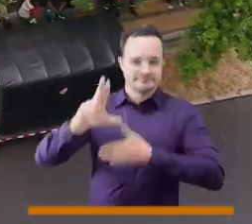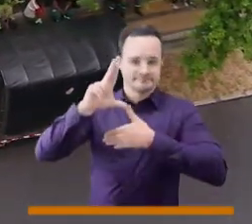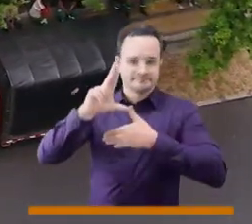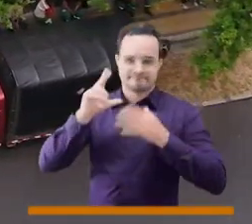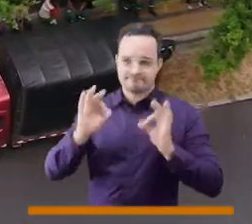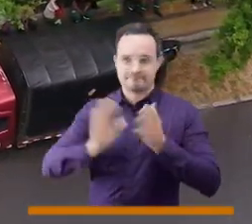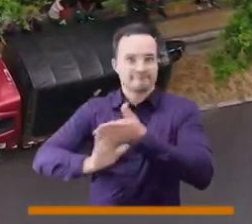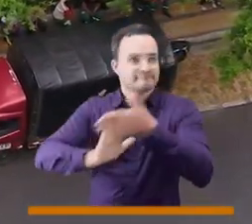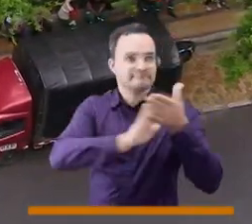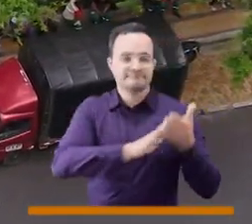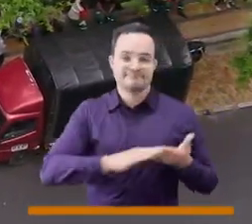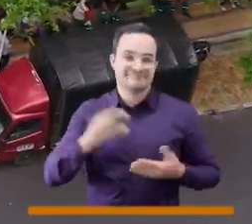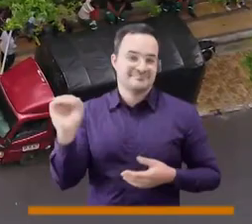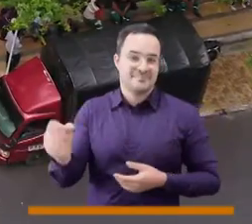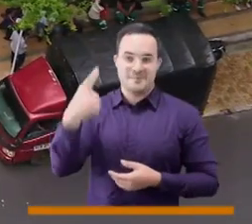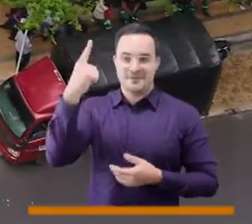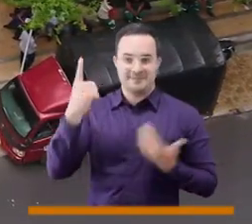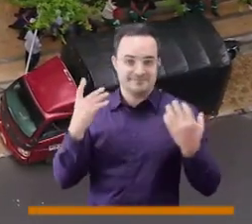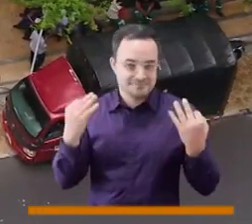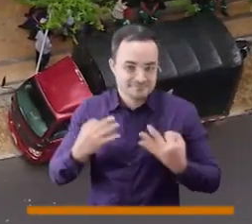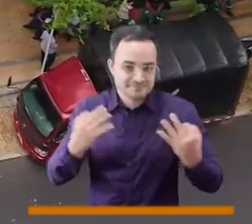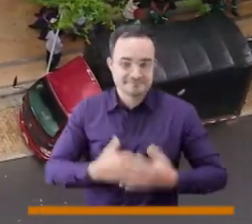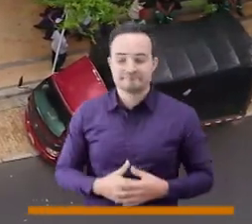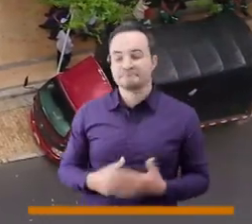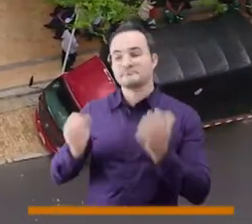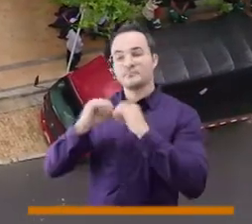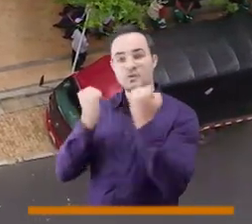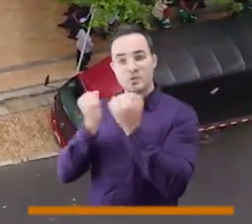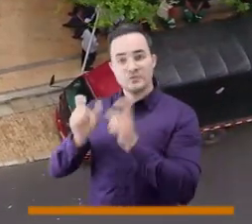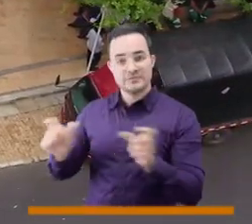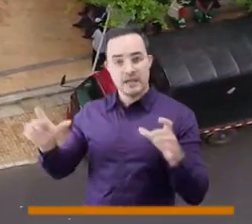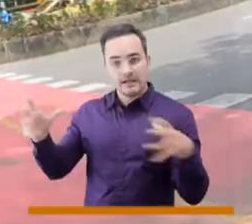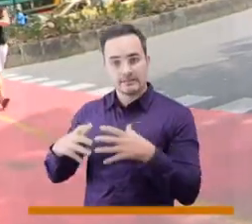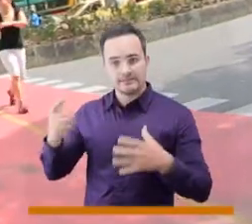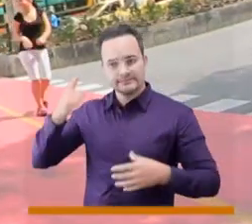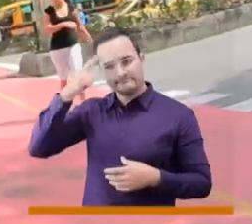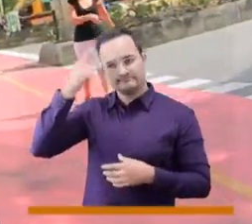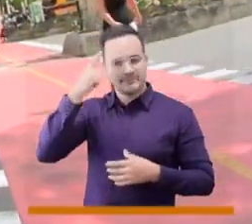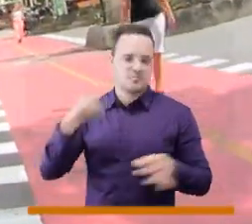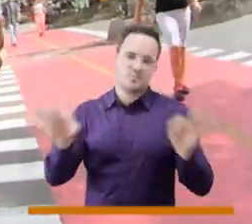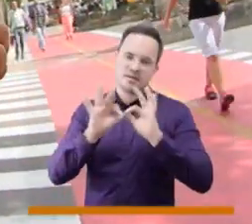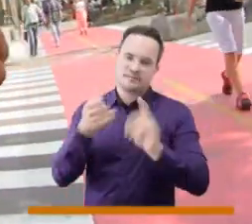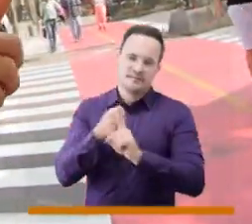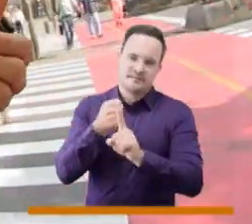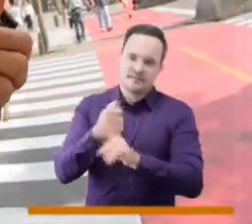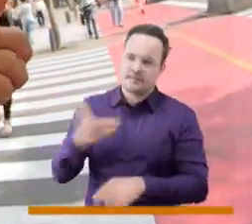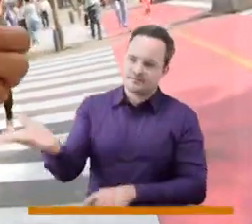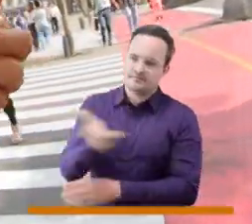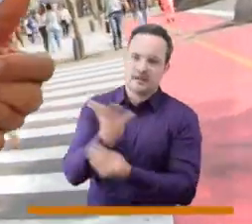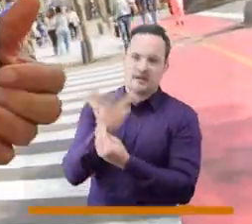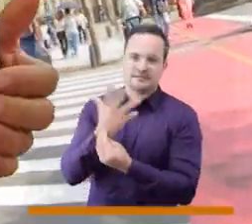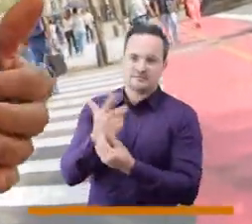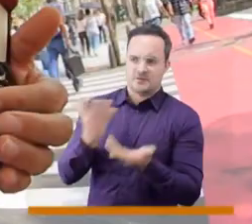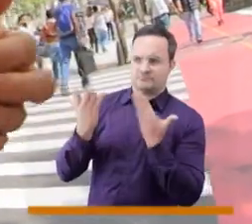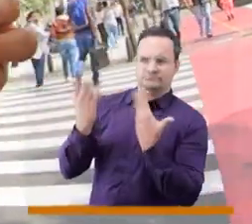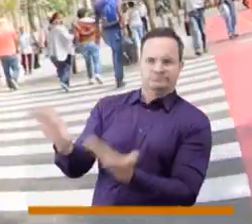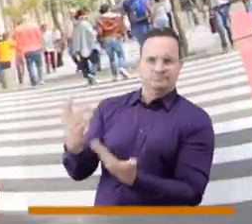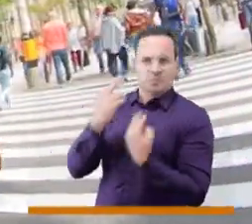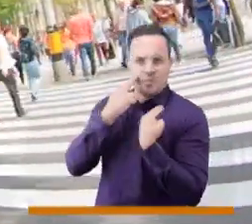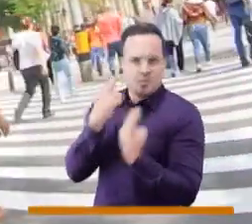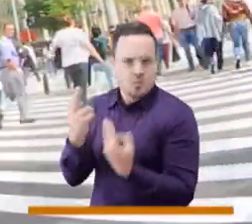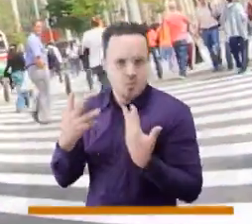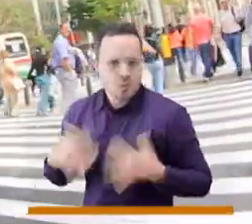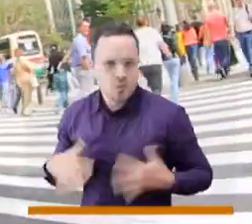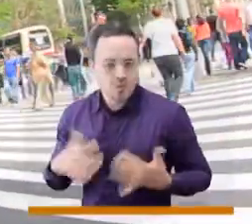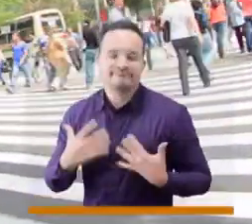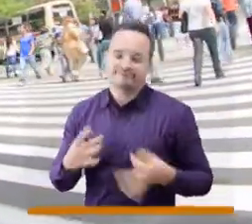como nosotros como concejales, promover la dignidad de los artistas que están en el centro de Medellín. Generar incentivos para que,